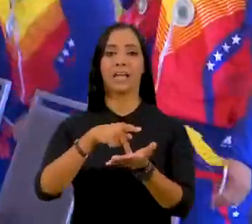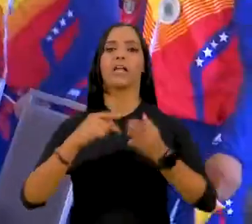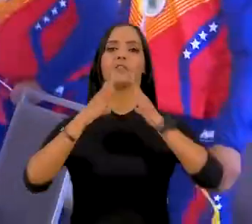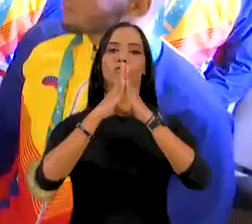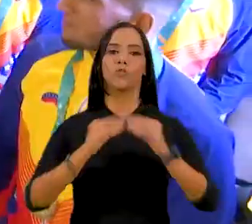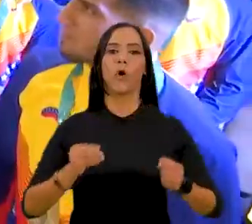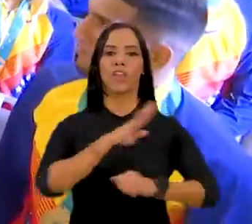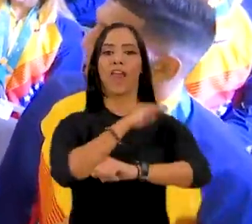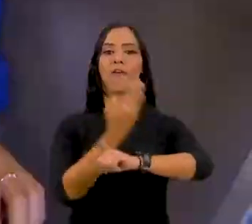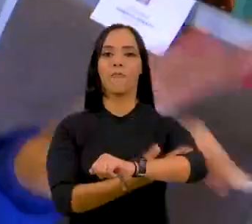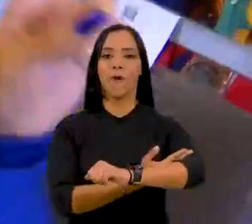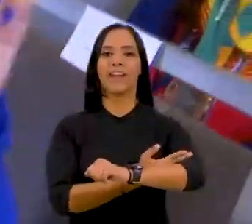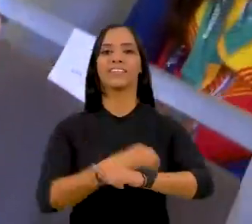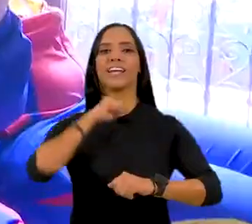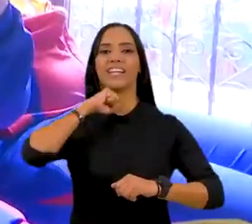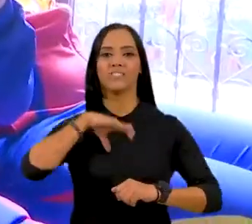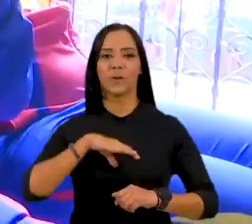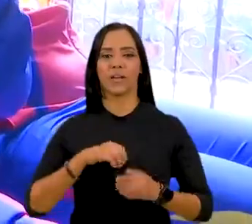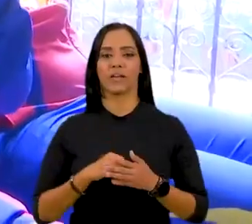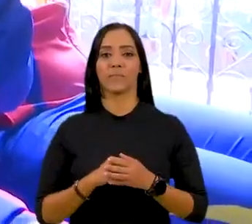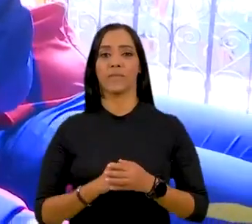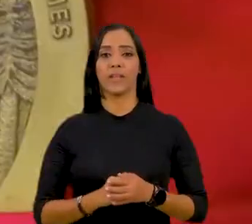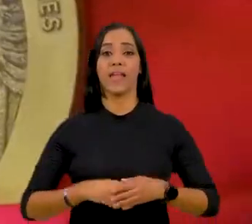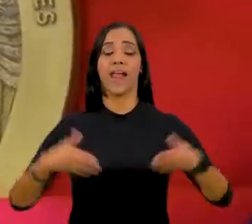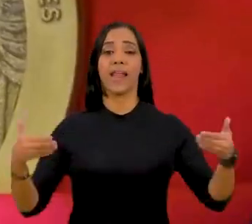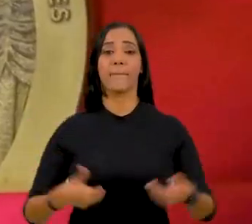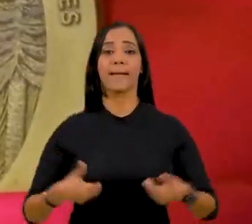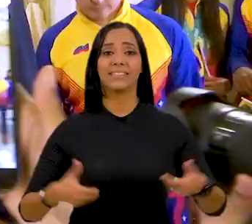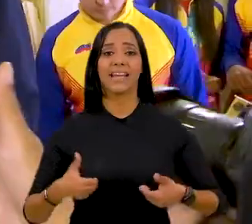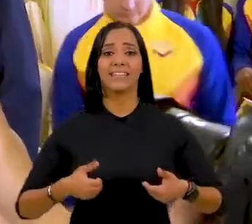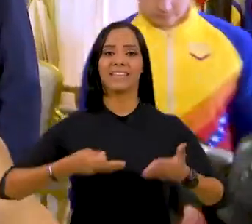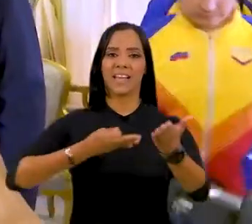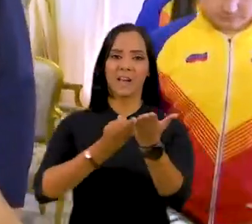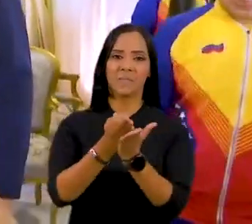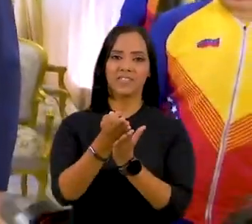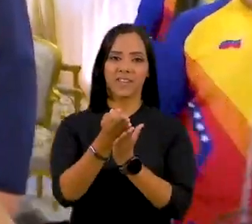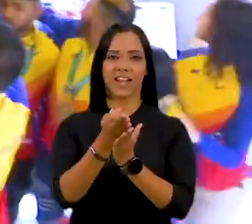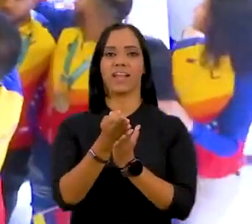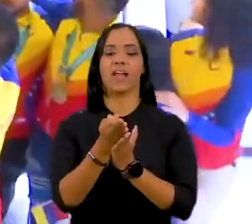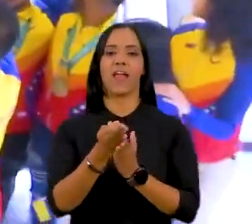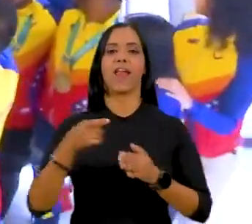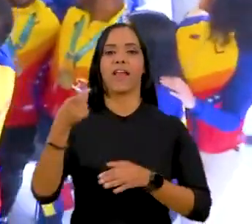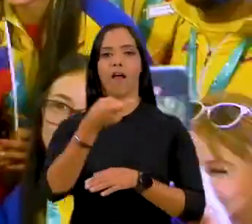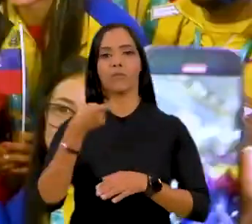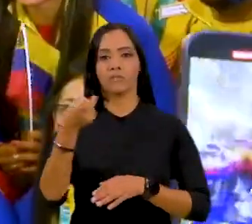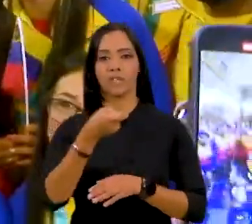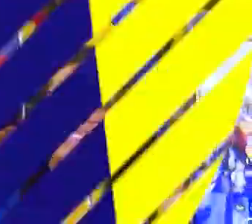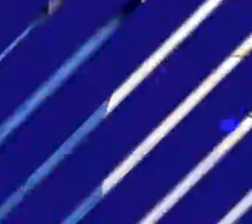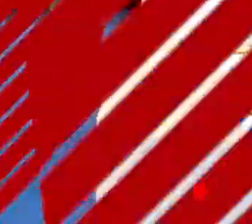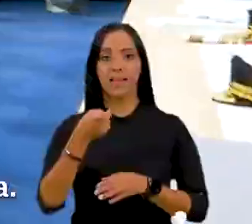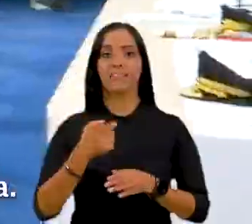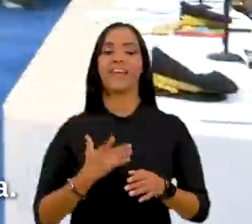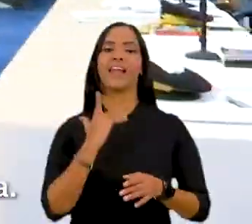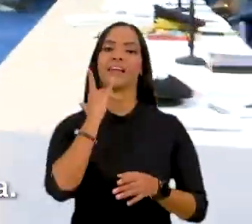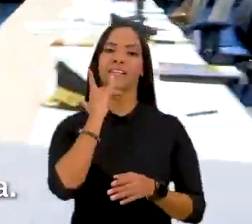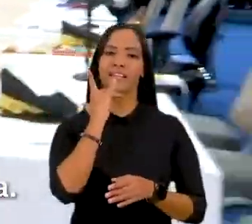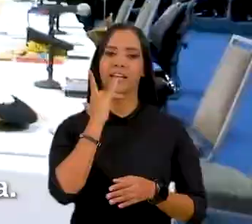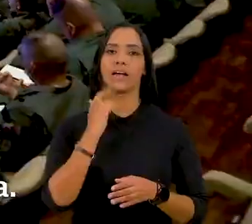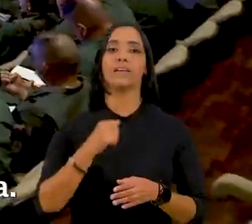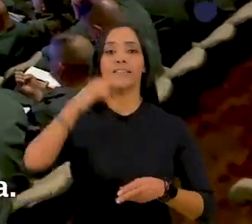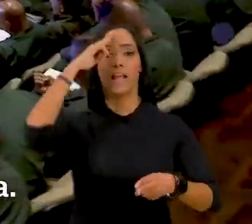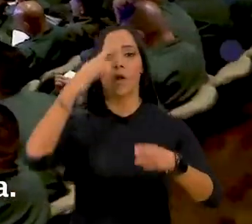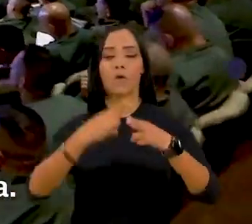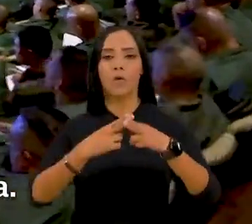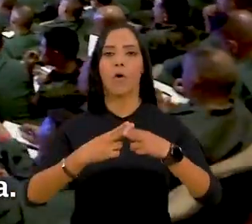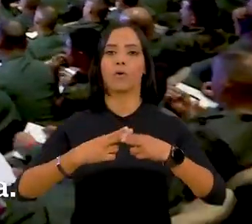presente toda la fuerza de la historia, la persistencia y la perseverancia en la búsqueda de la